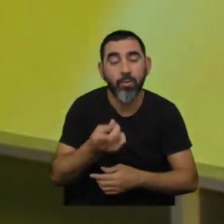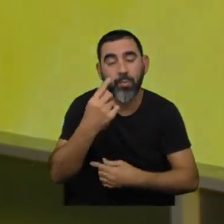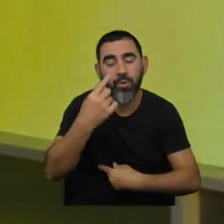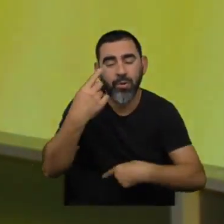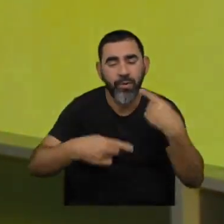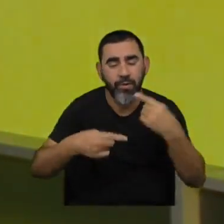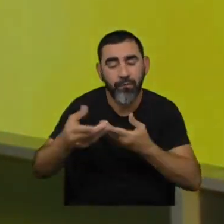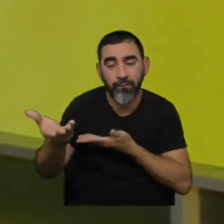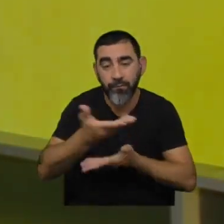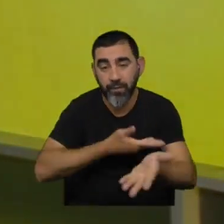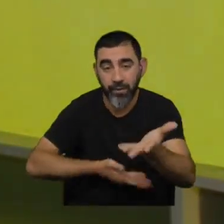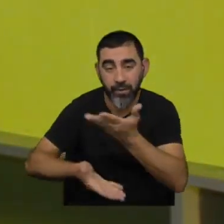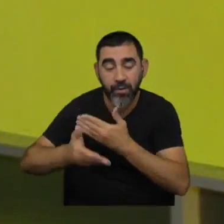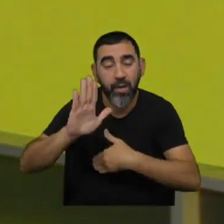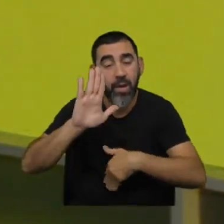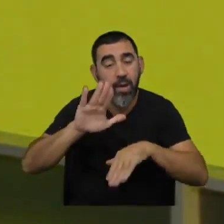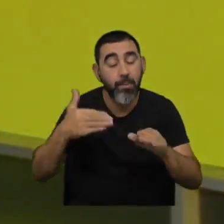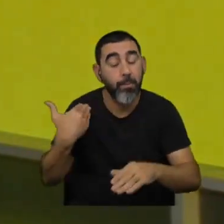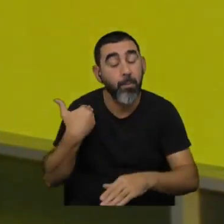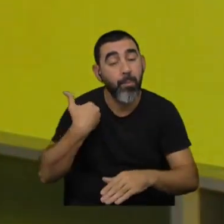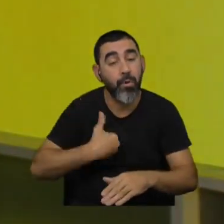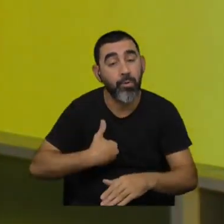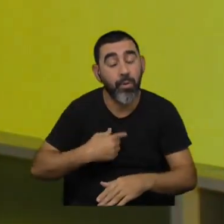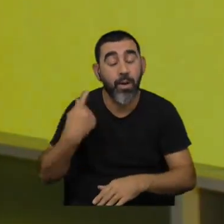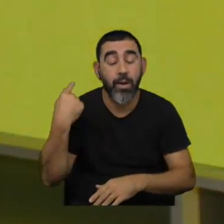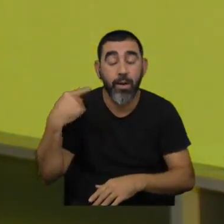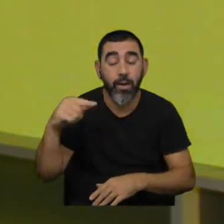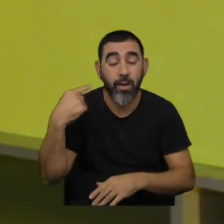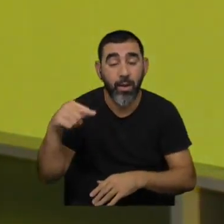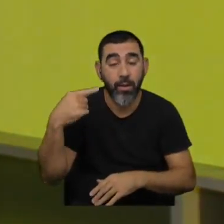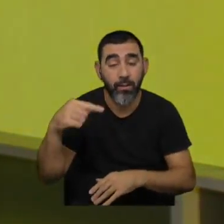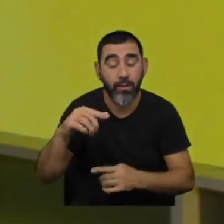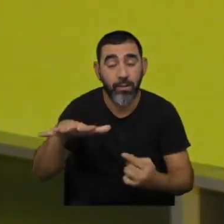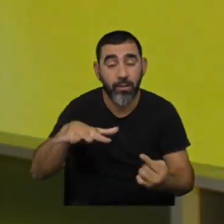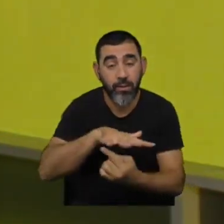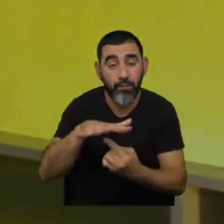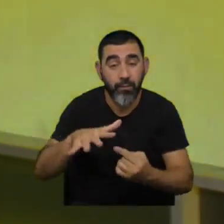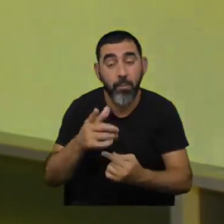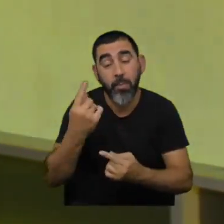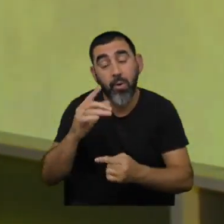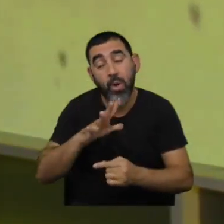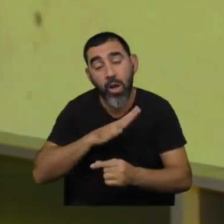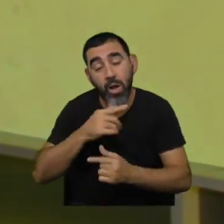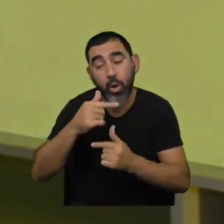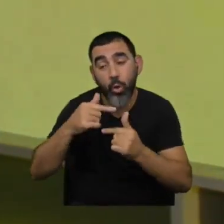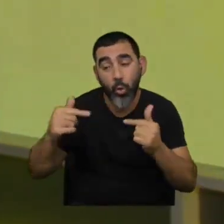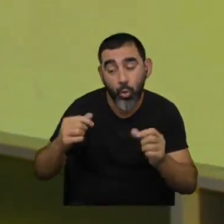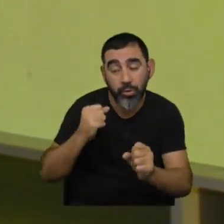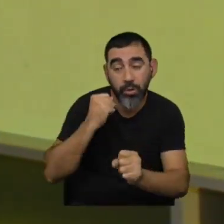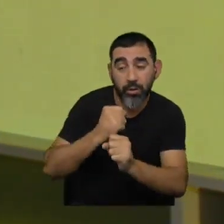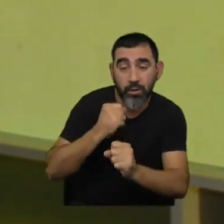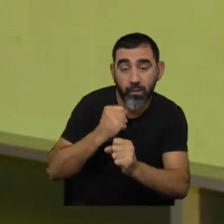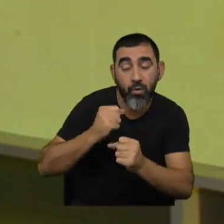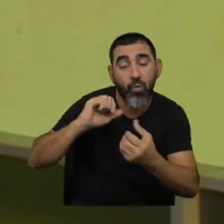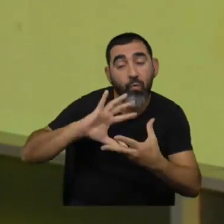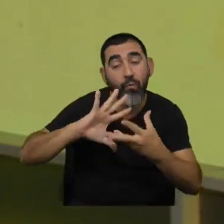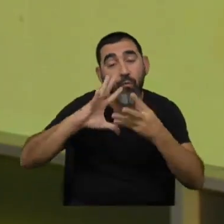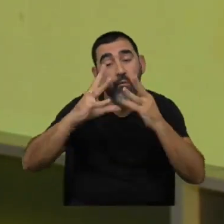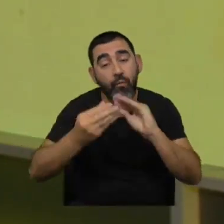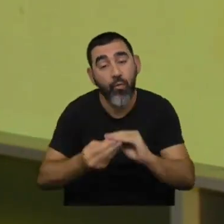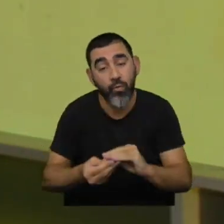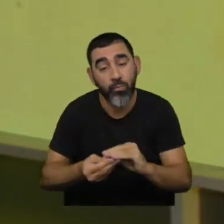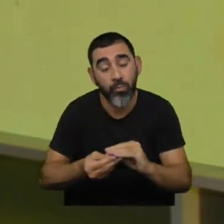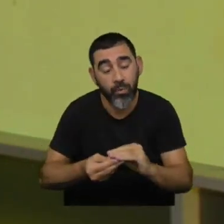tipos de interacciones. La mayoría, lamentablemente, son negativas para el ambiente, pero hay cosas, hay trabajos, hay maneras en las